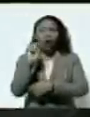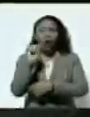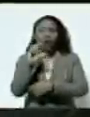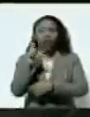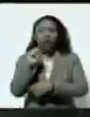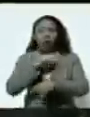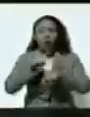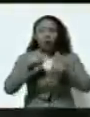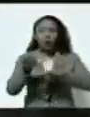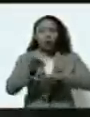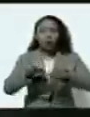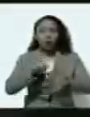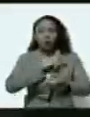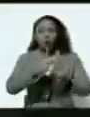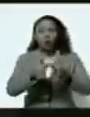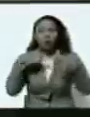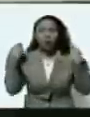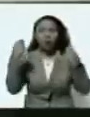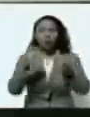coordinador municipal de Voluntad Popular.